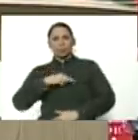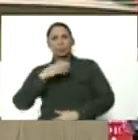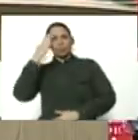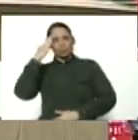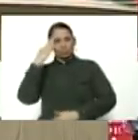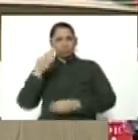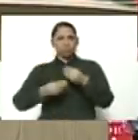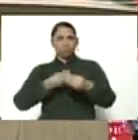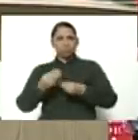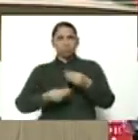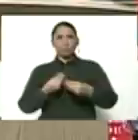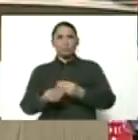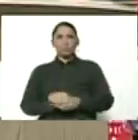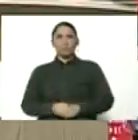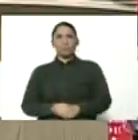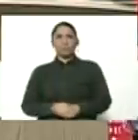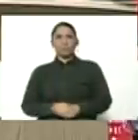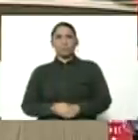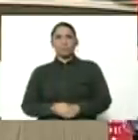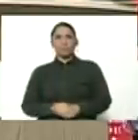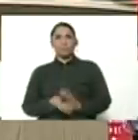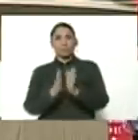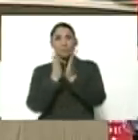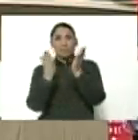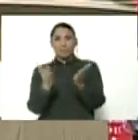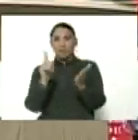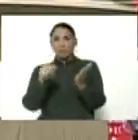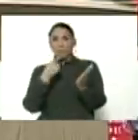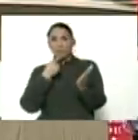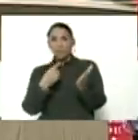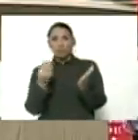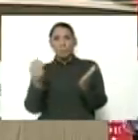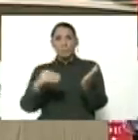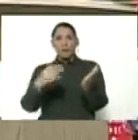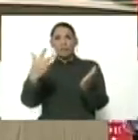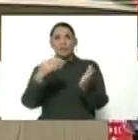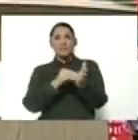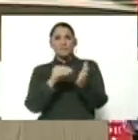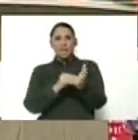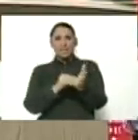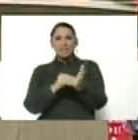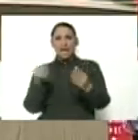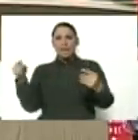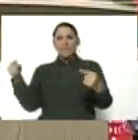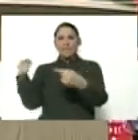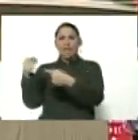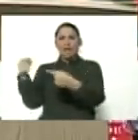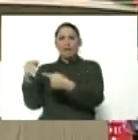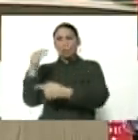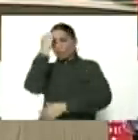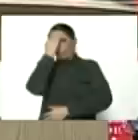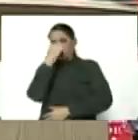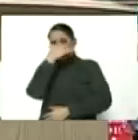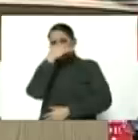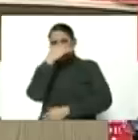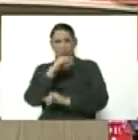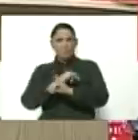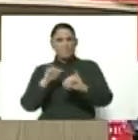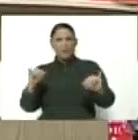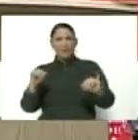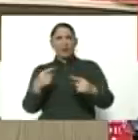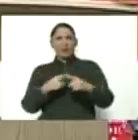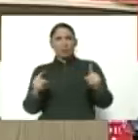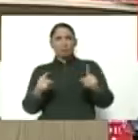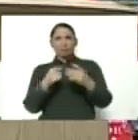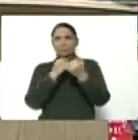establecida en la Biblia, más de 3 veces han negado a los terroristas, pero queda ya perfectamente claro que